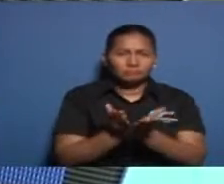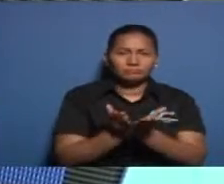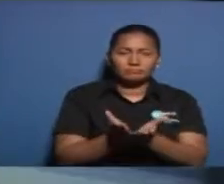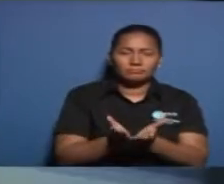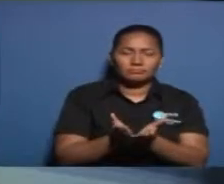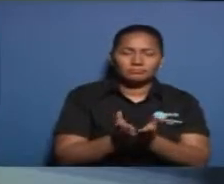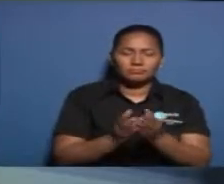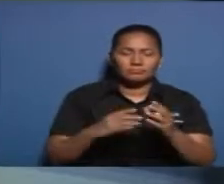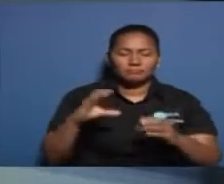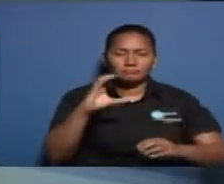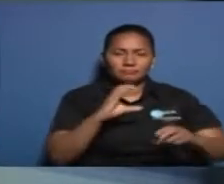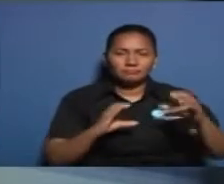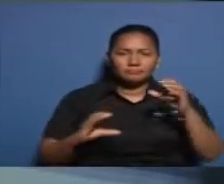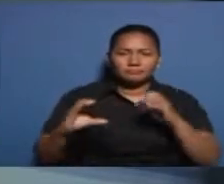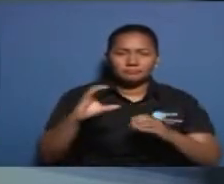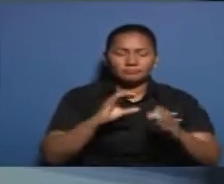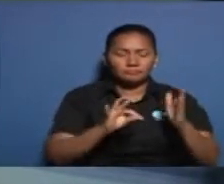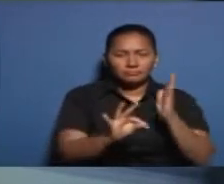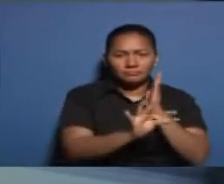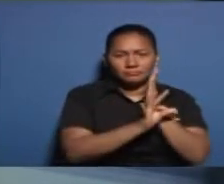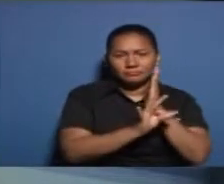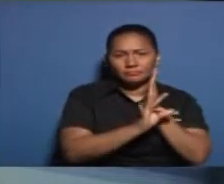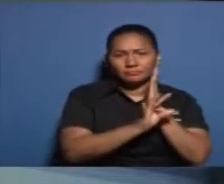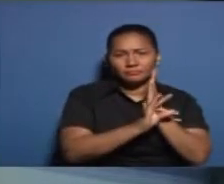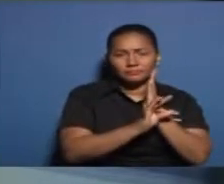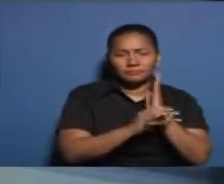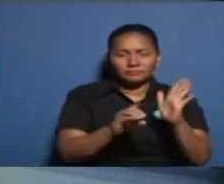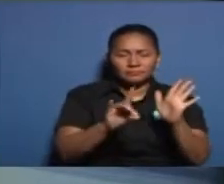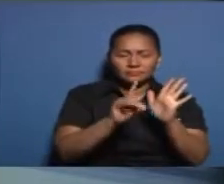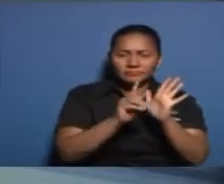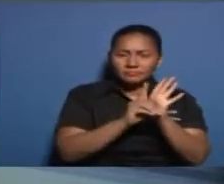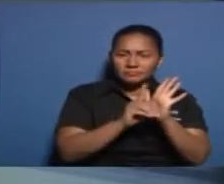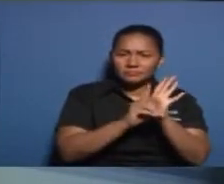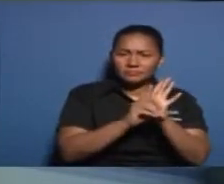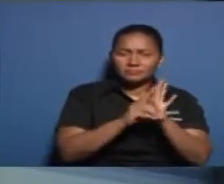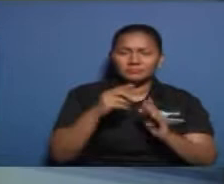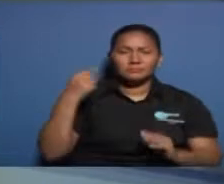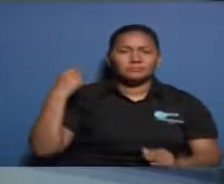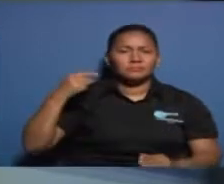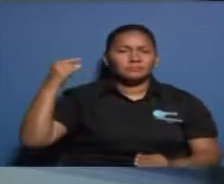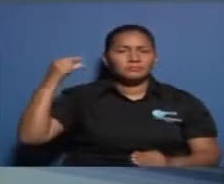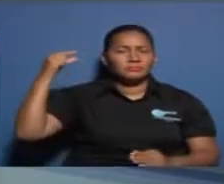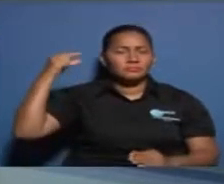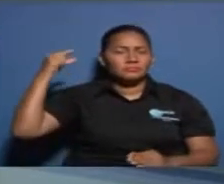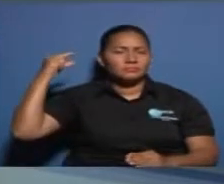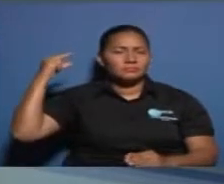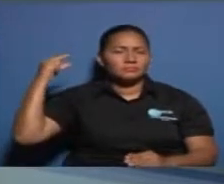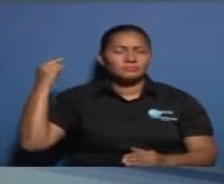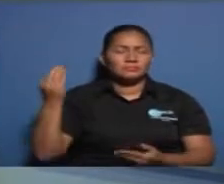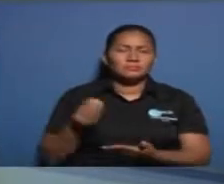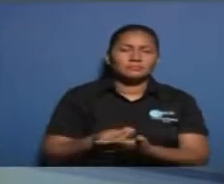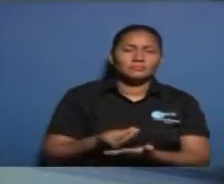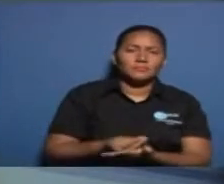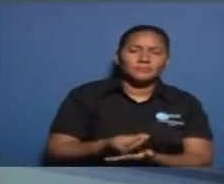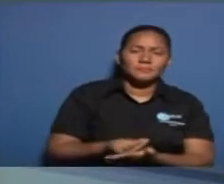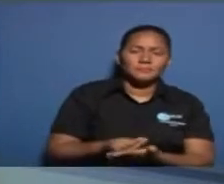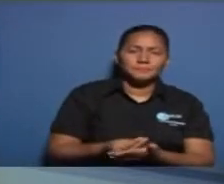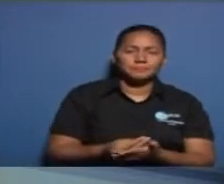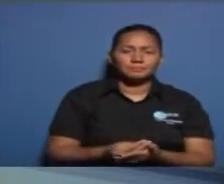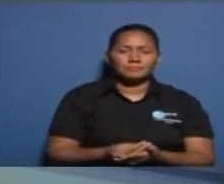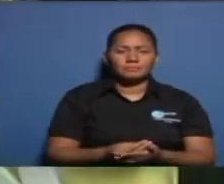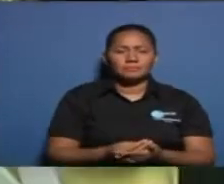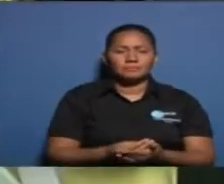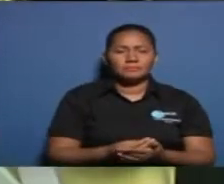ciencias tecnología derecho historia recuperado economía favor los libros de yolanda